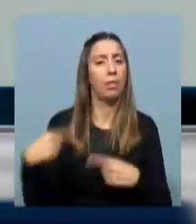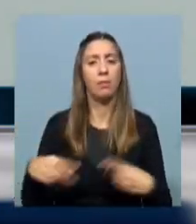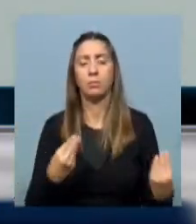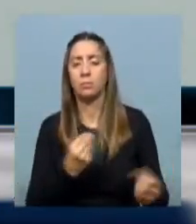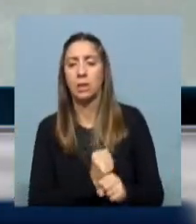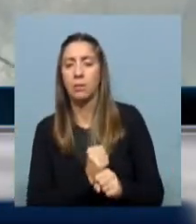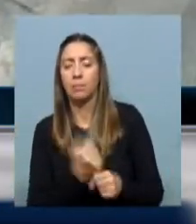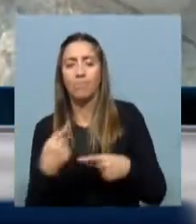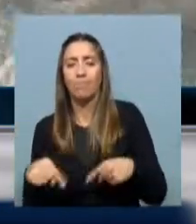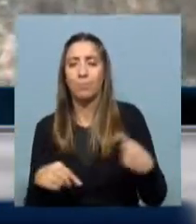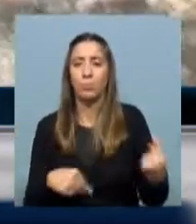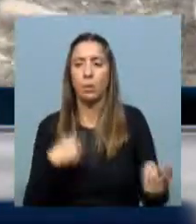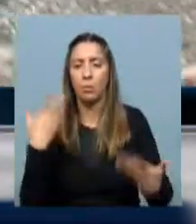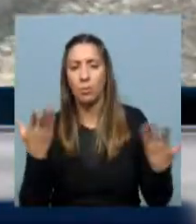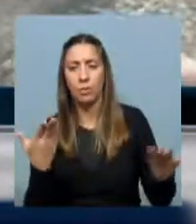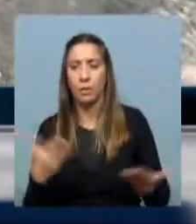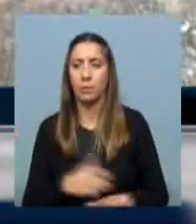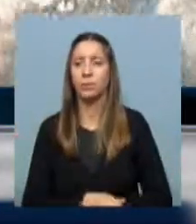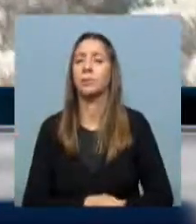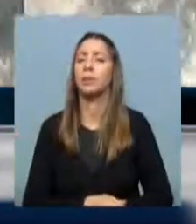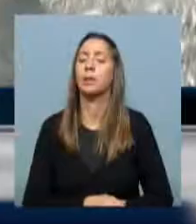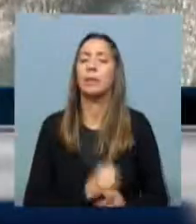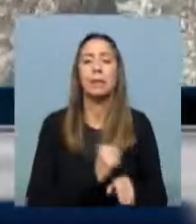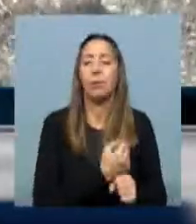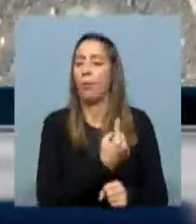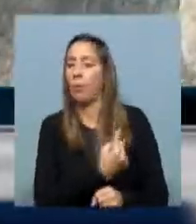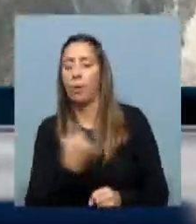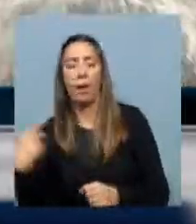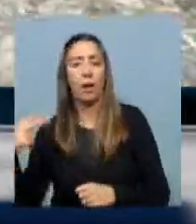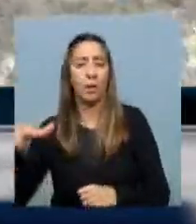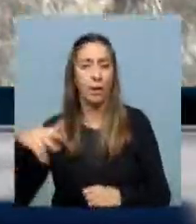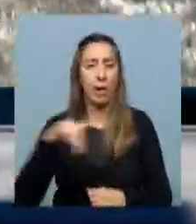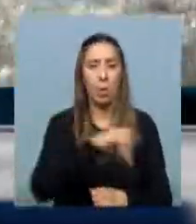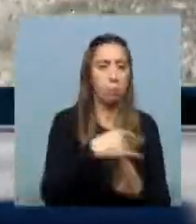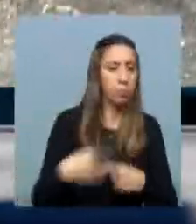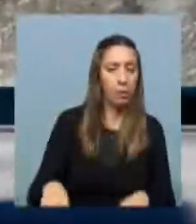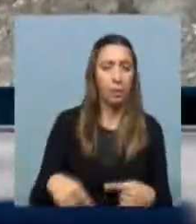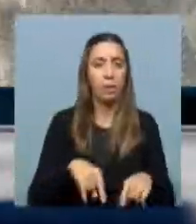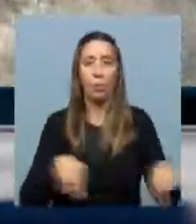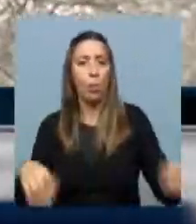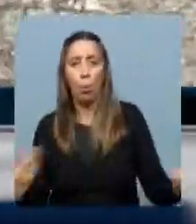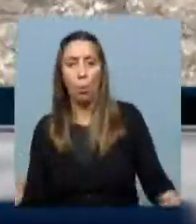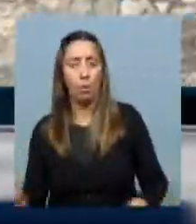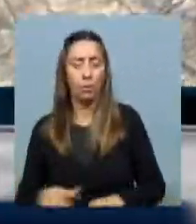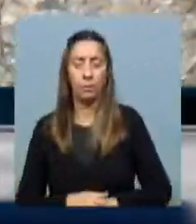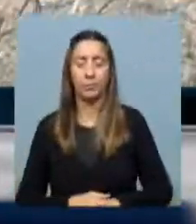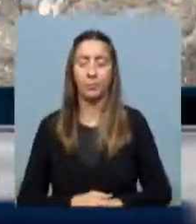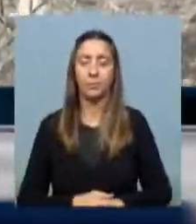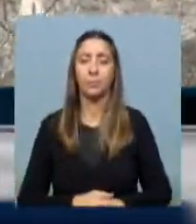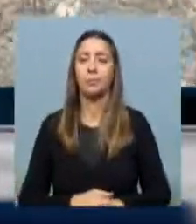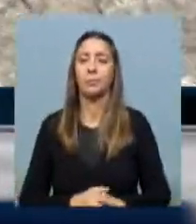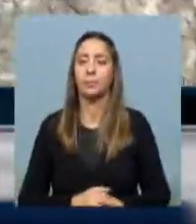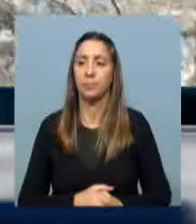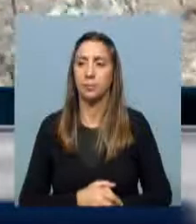tareas, yo un poquito me marcaba la diferencia entre las actividades, las tareas que se pueden desarrollar con estos, tanto con los aviones como